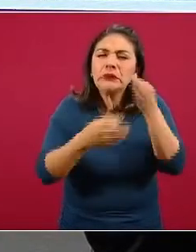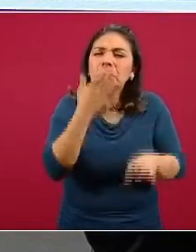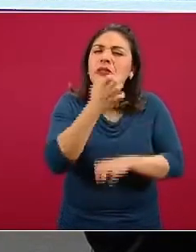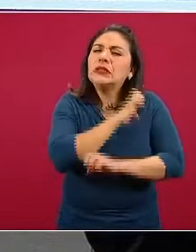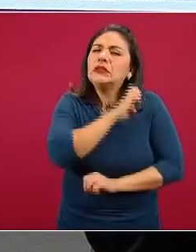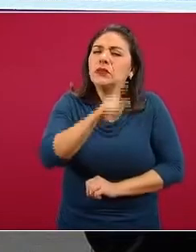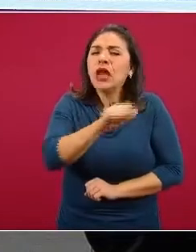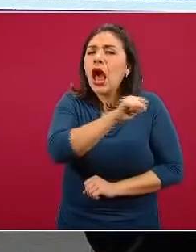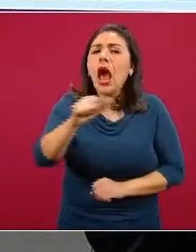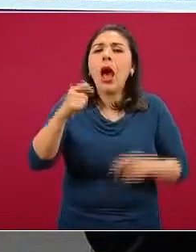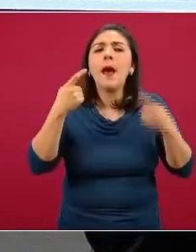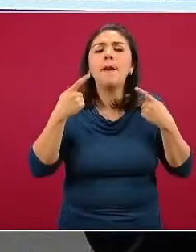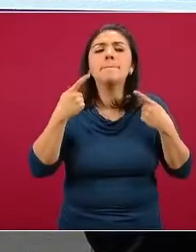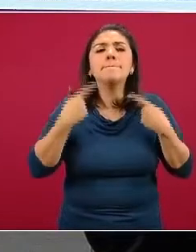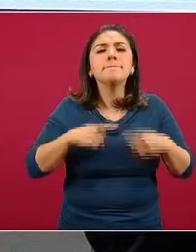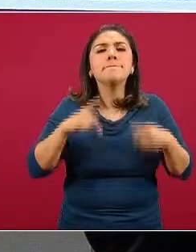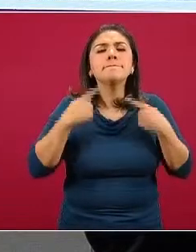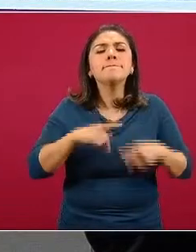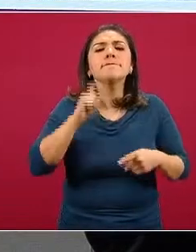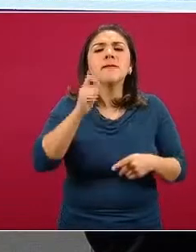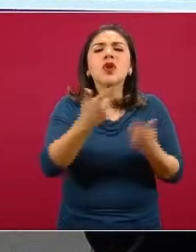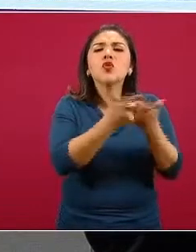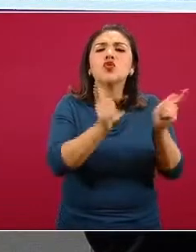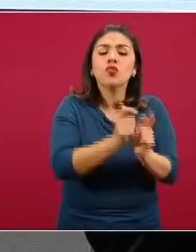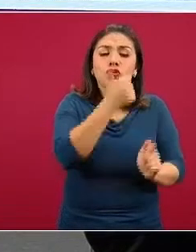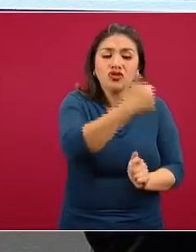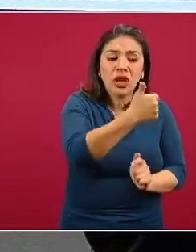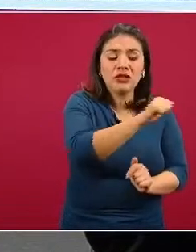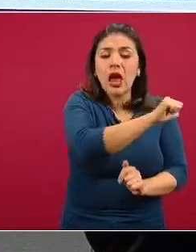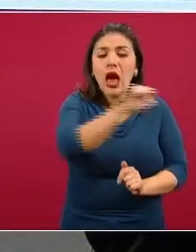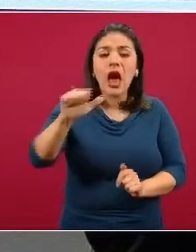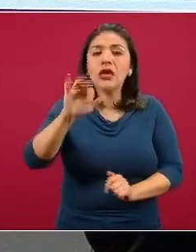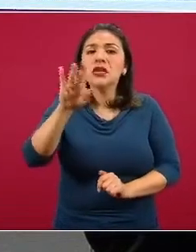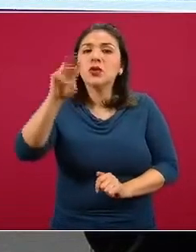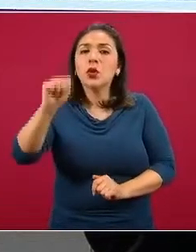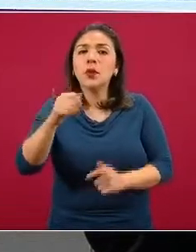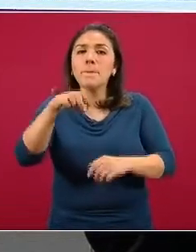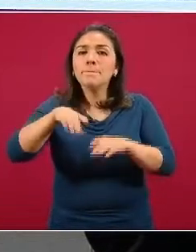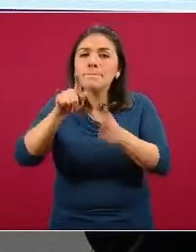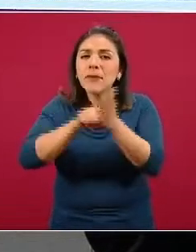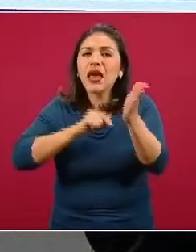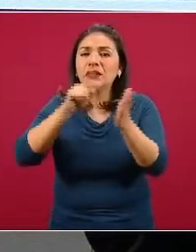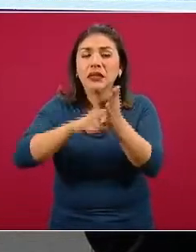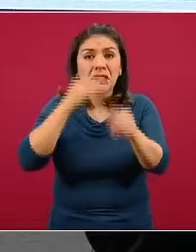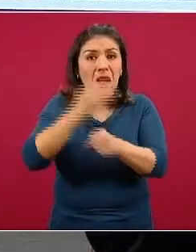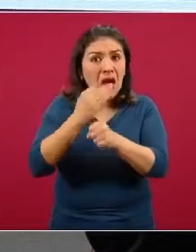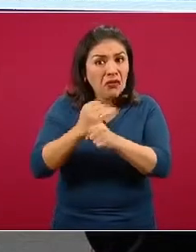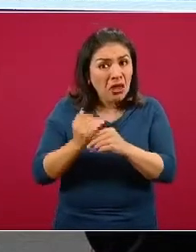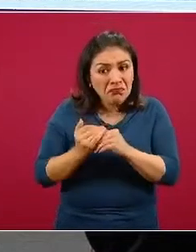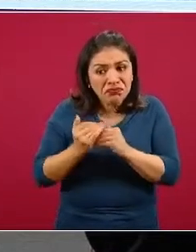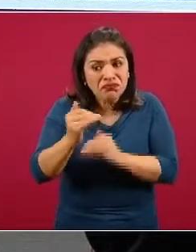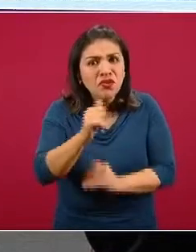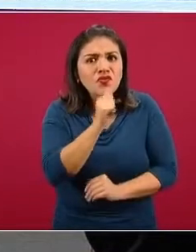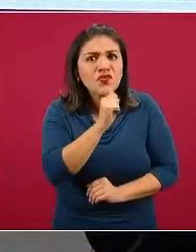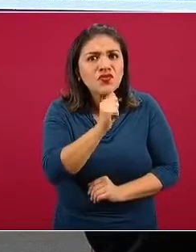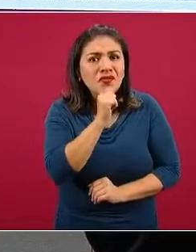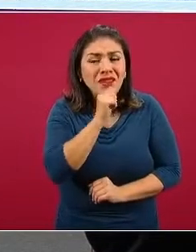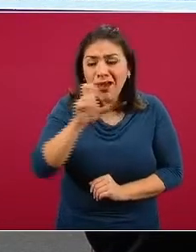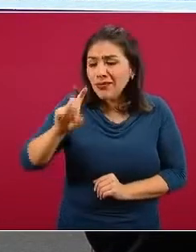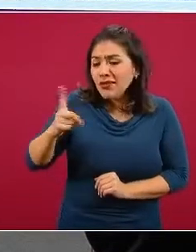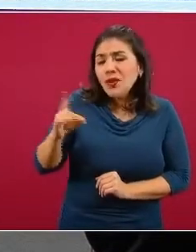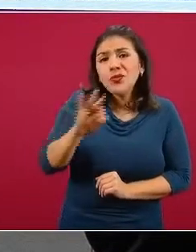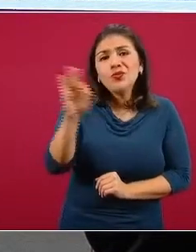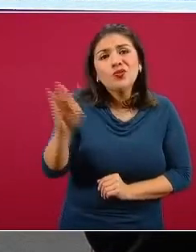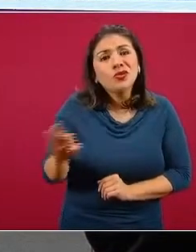para el grupo de 6 a 59 meses, que de hecho es el grupo de riesgo que ha tenido hasta el momento el menor avance,